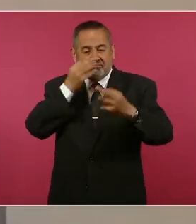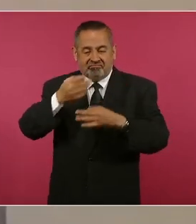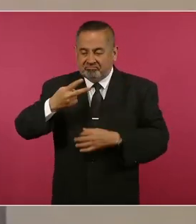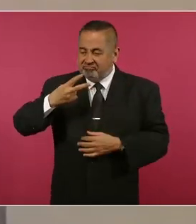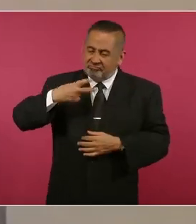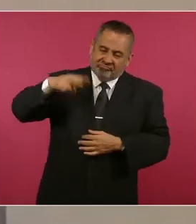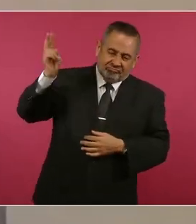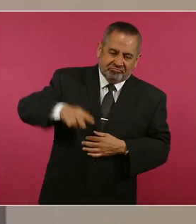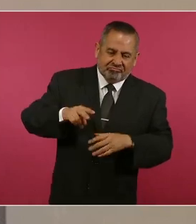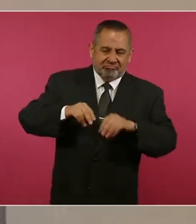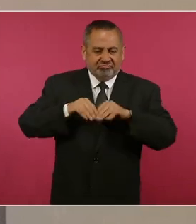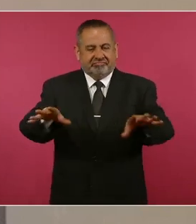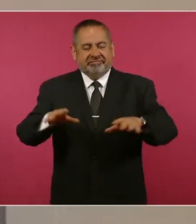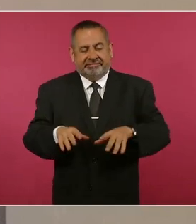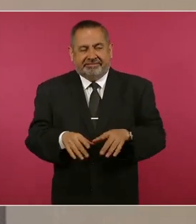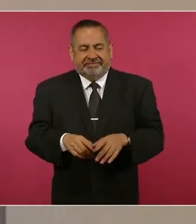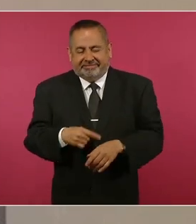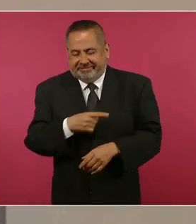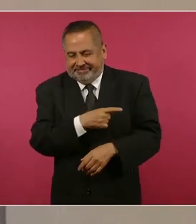verdad.